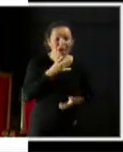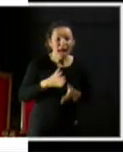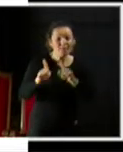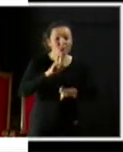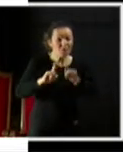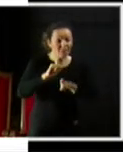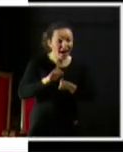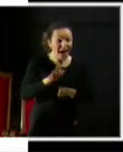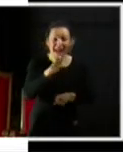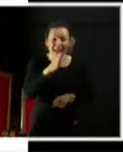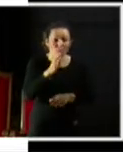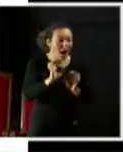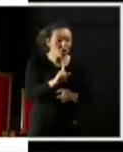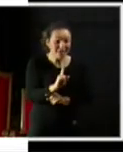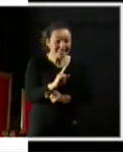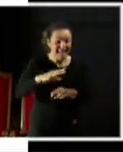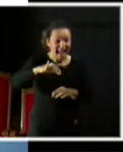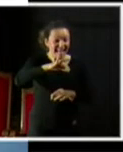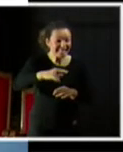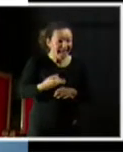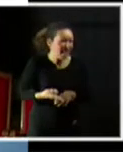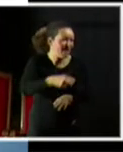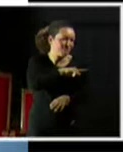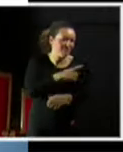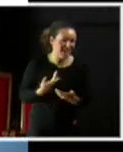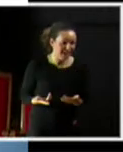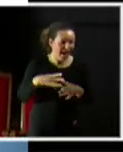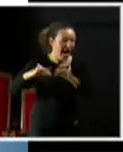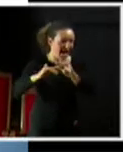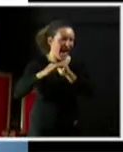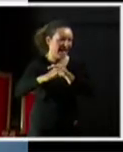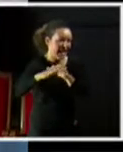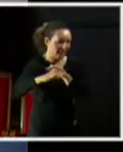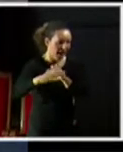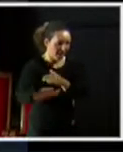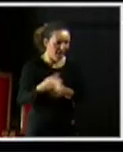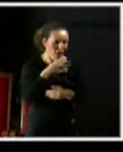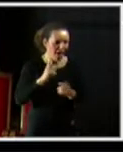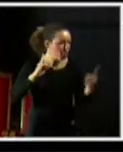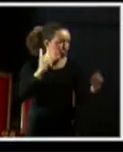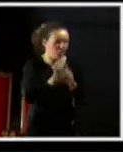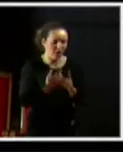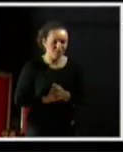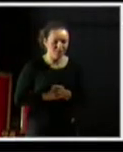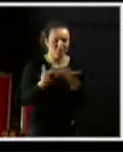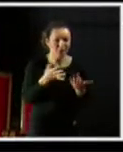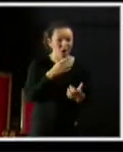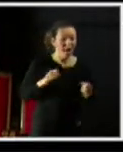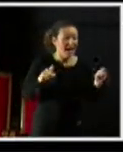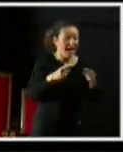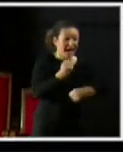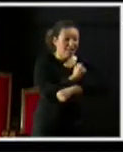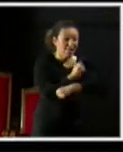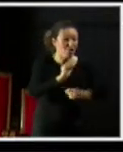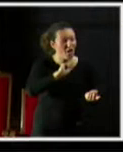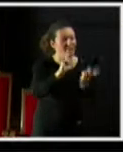el exceso de sales pues lo mismo que hemos hecho que los peces de agua dulce pongamos que los peces de agua salada cantamos el estribillo adaptado a los peces de agua salada pero mira